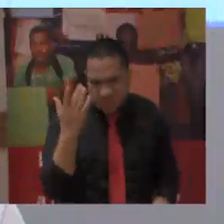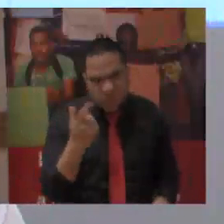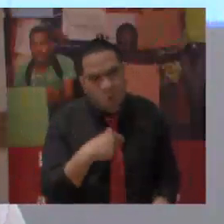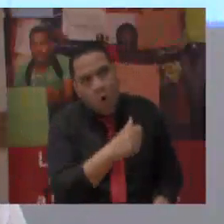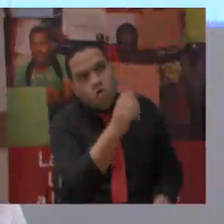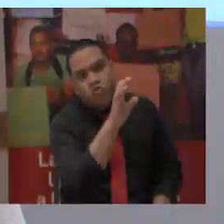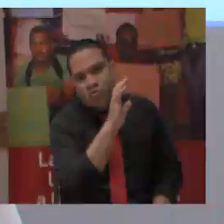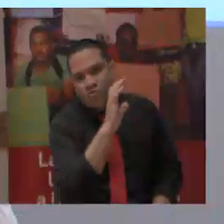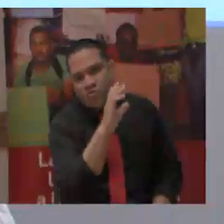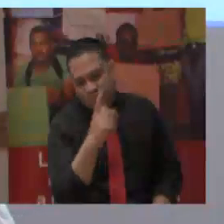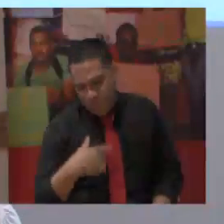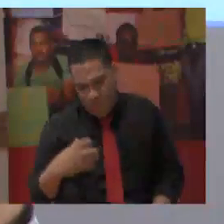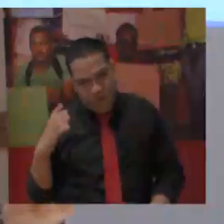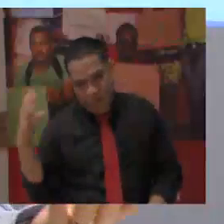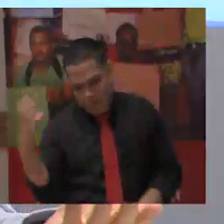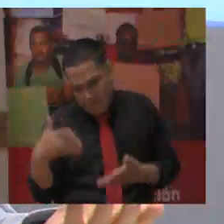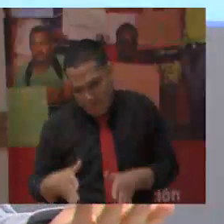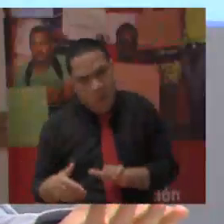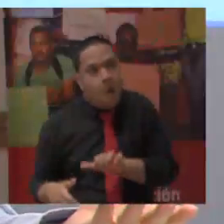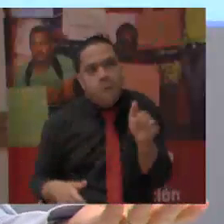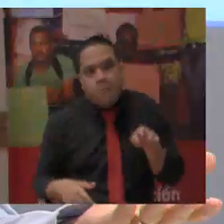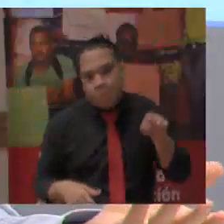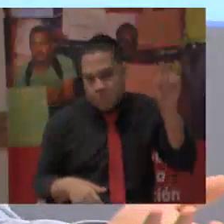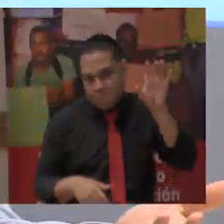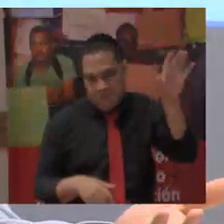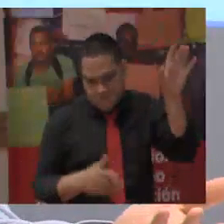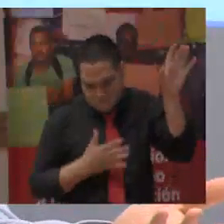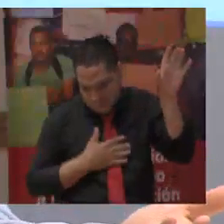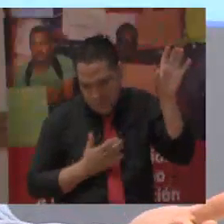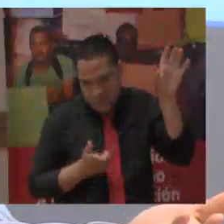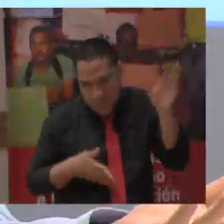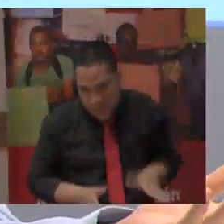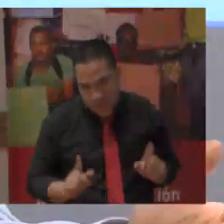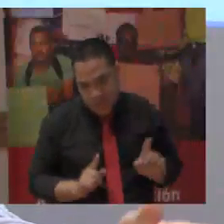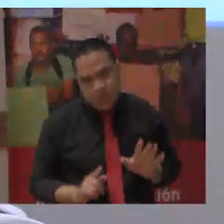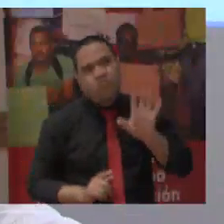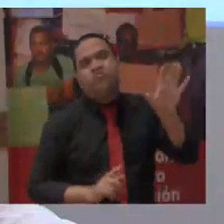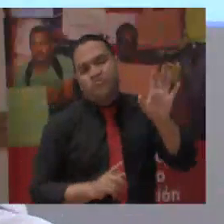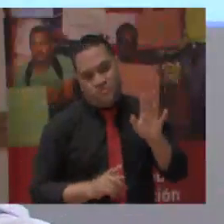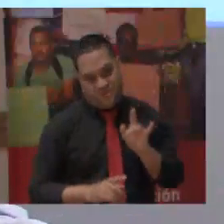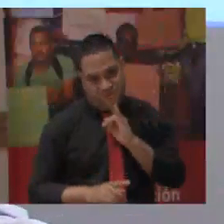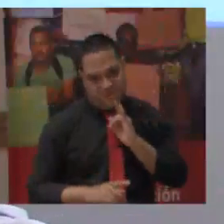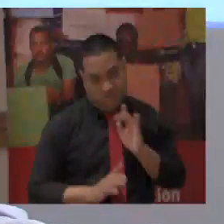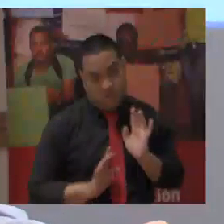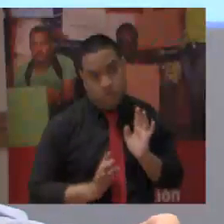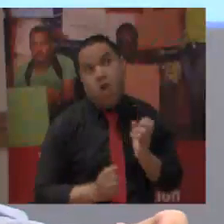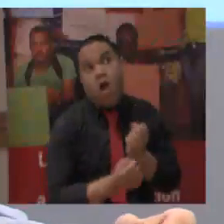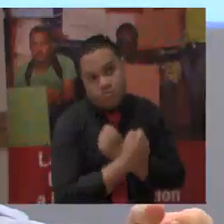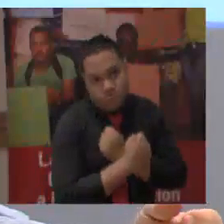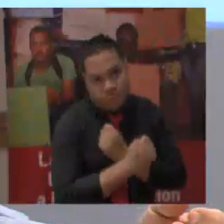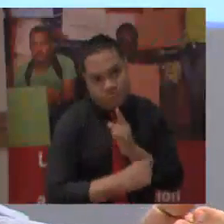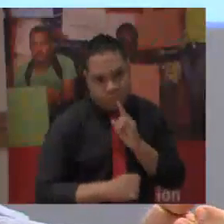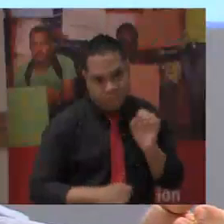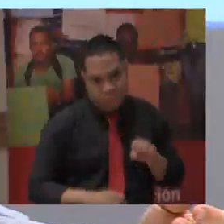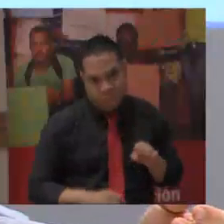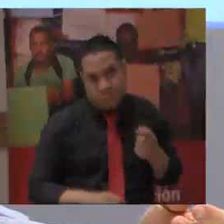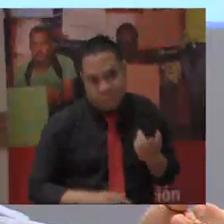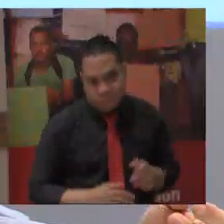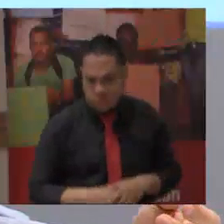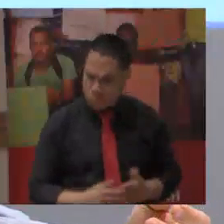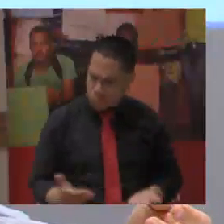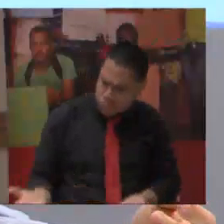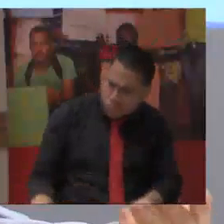país que no es un país distinto a Estados Unidos, que es un país que además quiero mucho porque nos